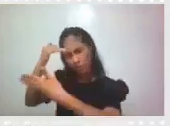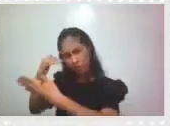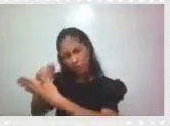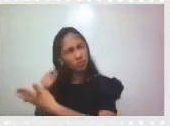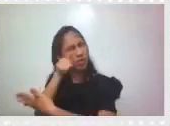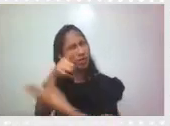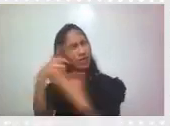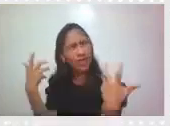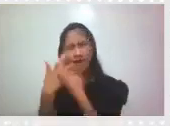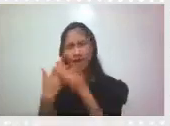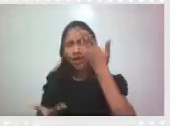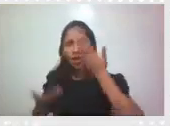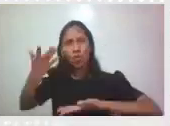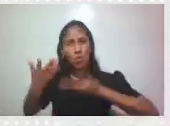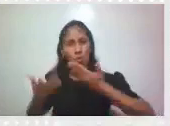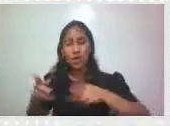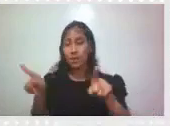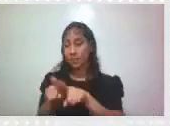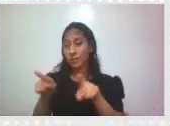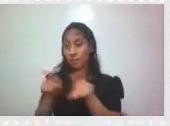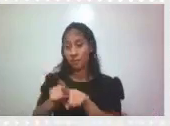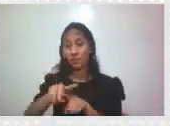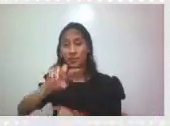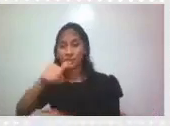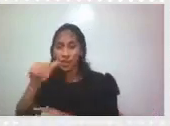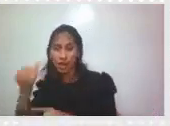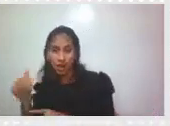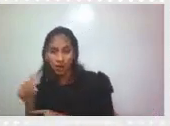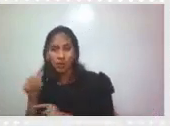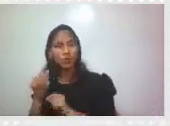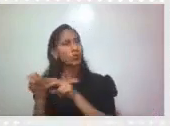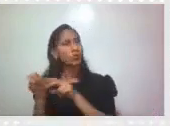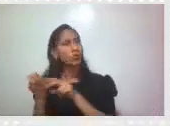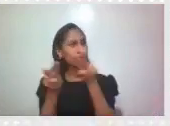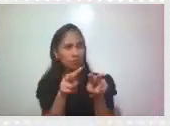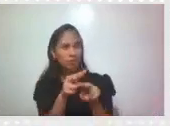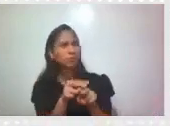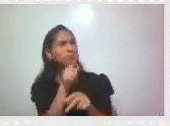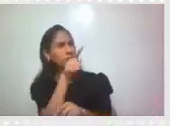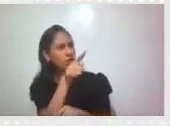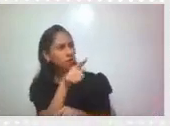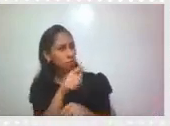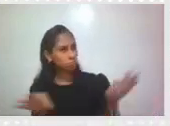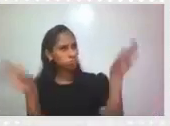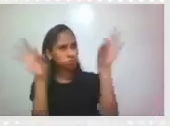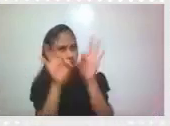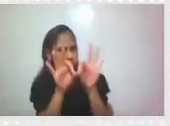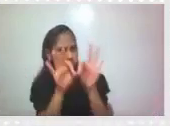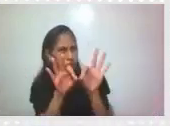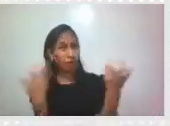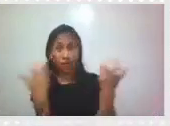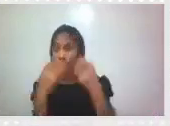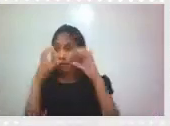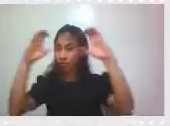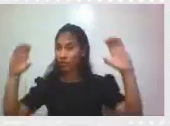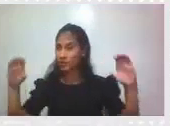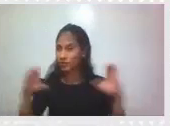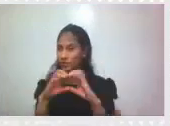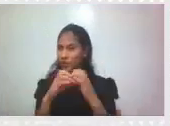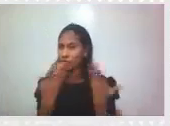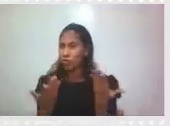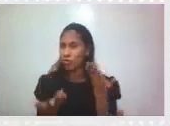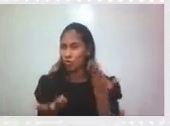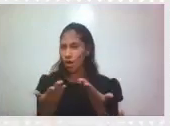poblaciones indígenas, sino también hacia esos otros actores importantes que intervienen en ese proceso de certificación, que vienen a ser